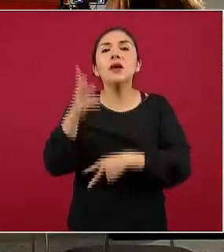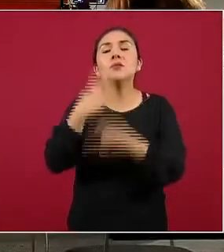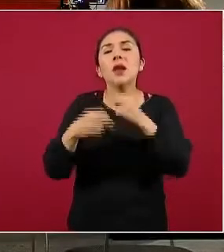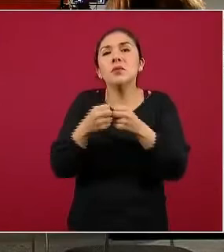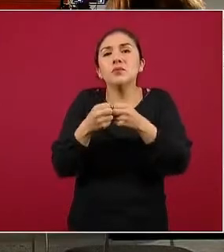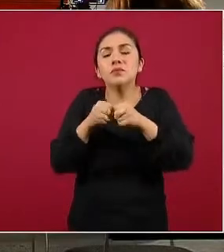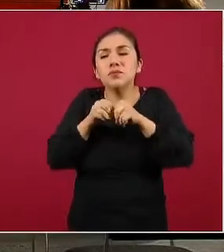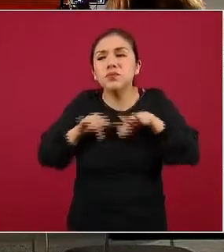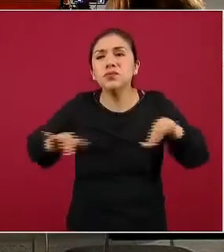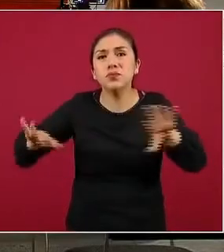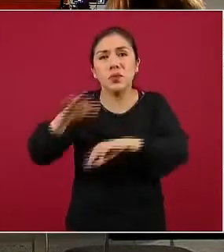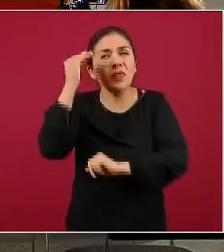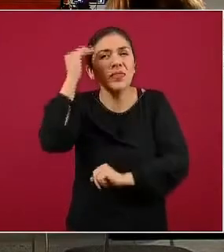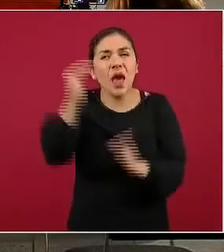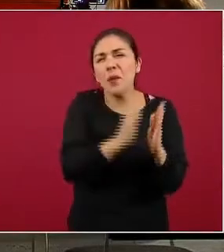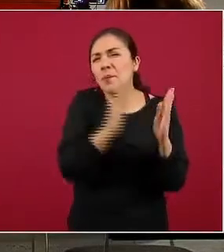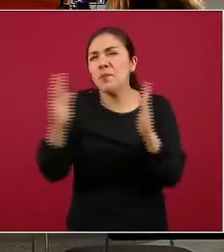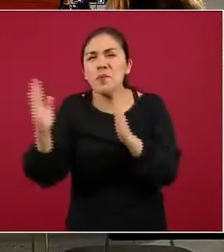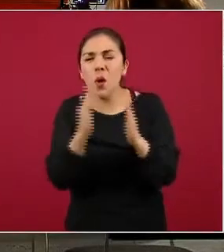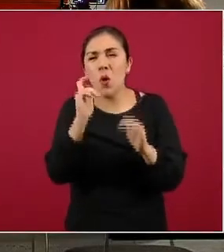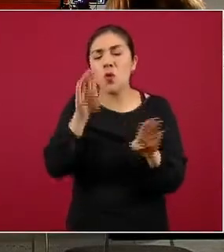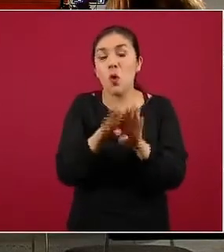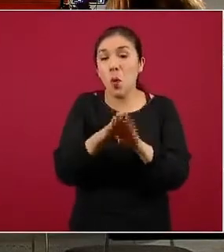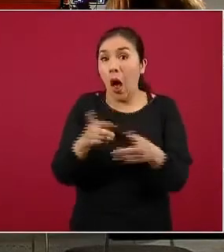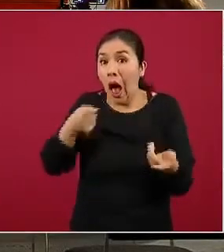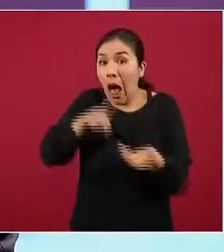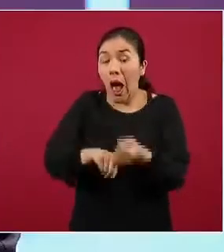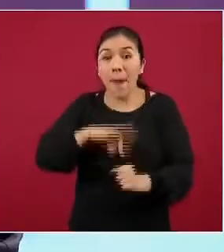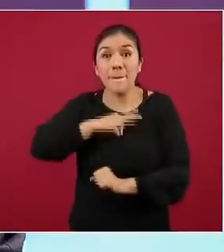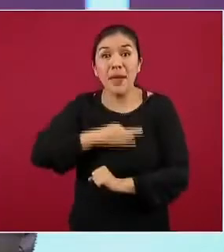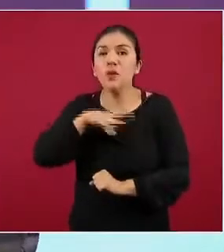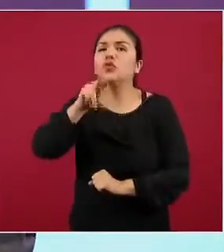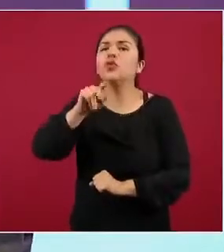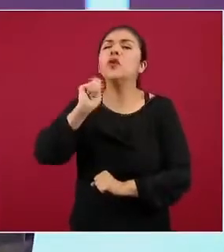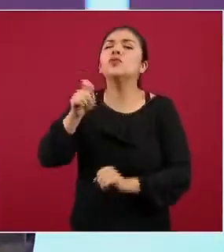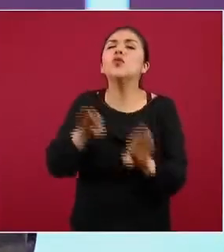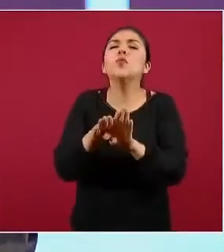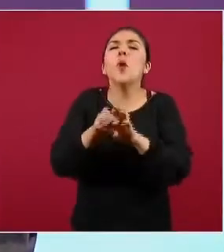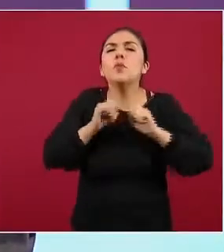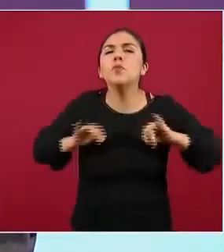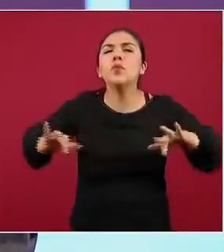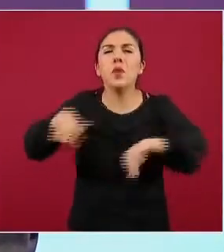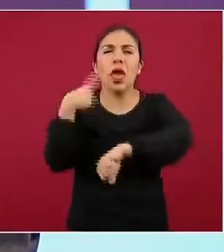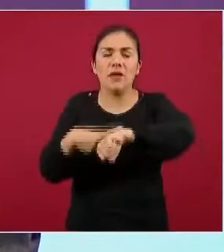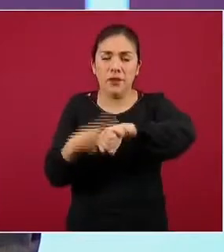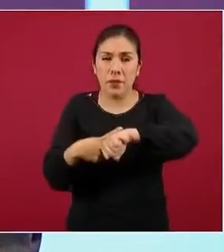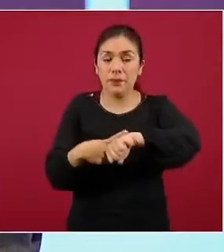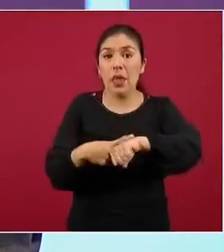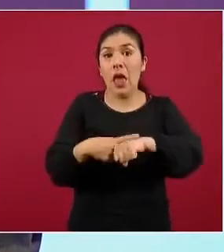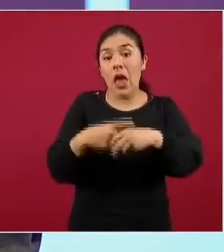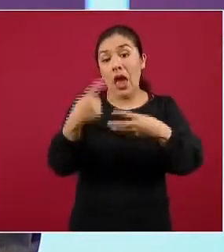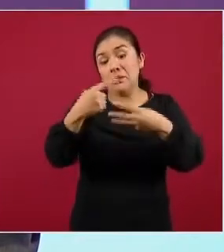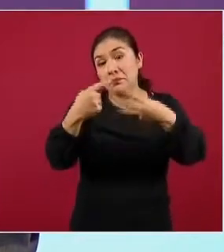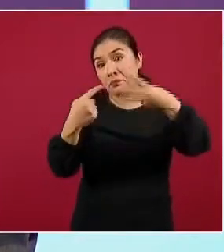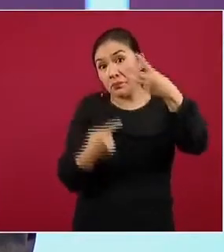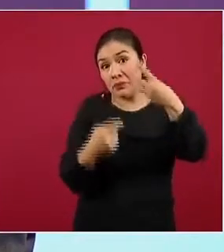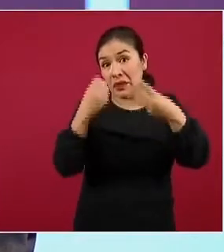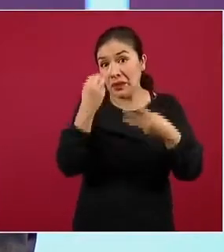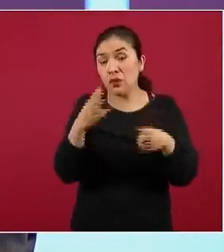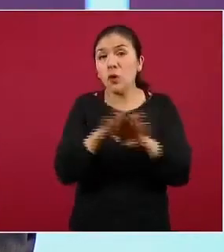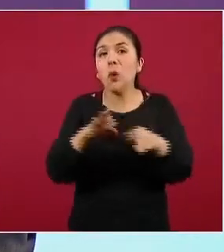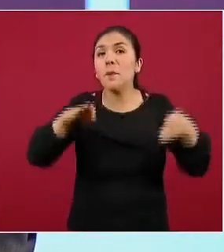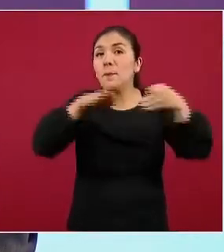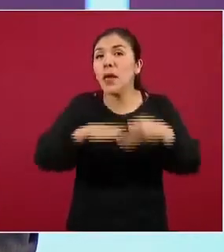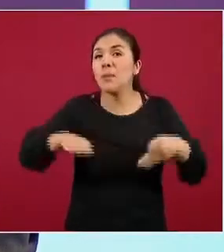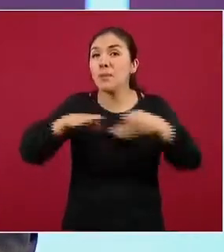No es estrictamente ligado a los virus, pero es la dinámica de la propagación. Y para cada una de las 3 dimensiones sobre